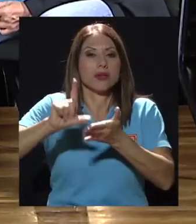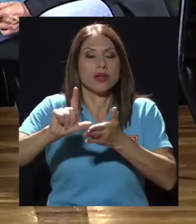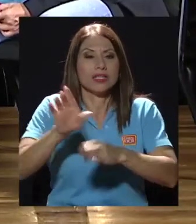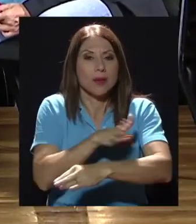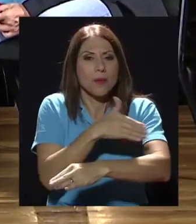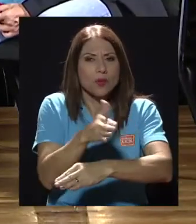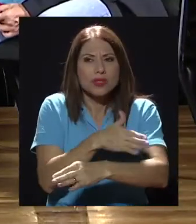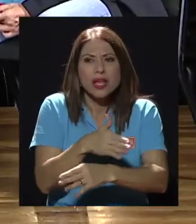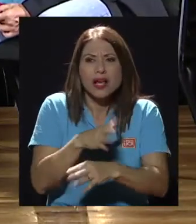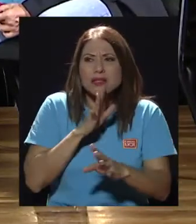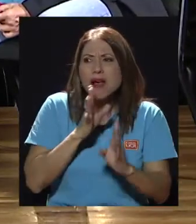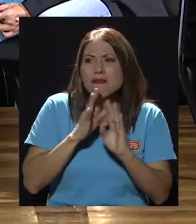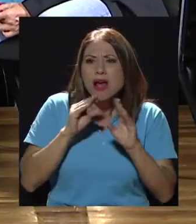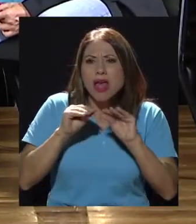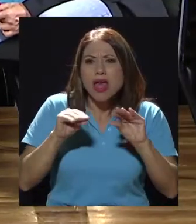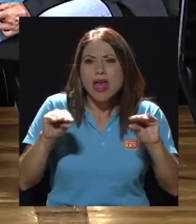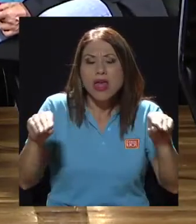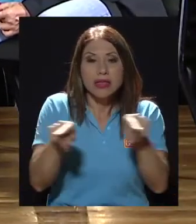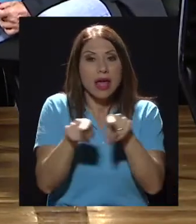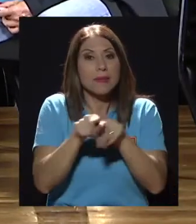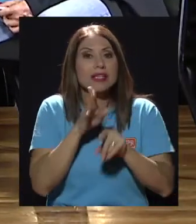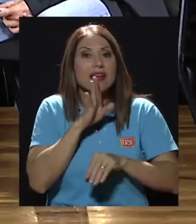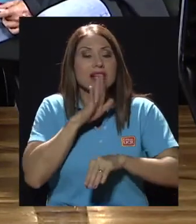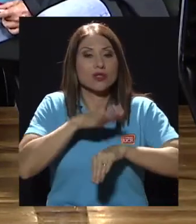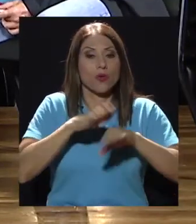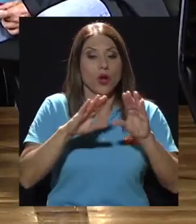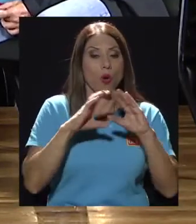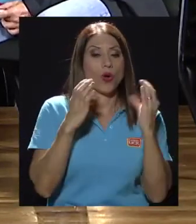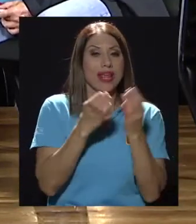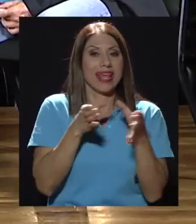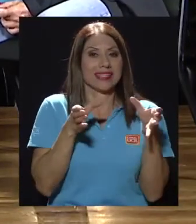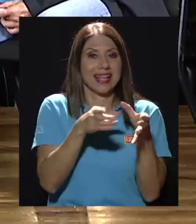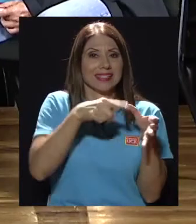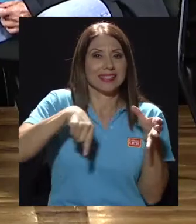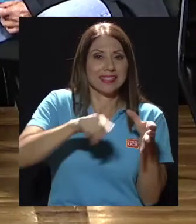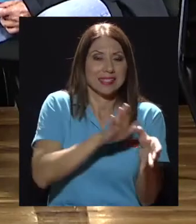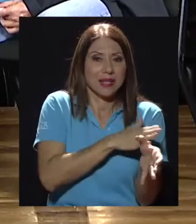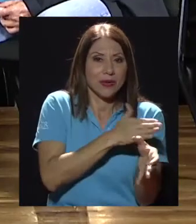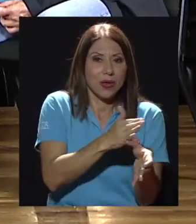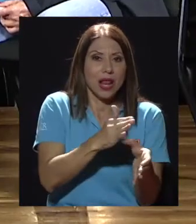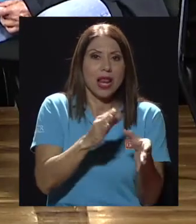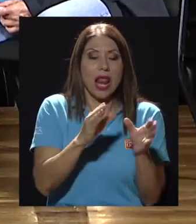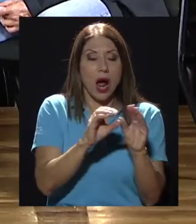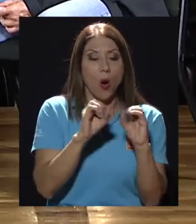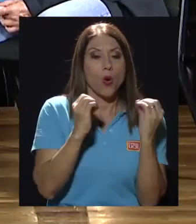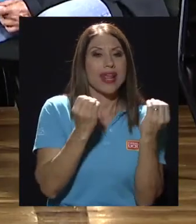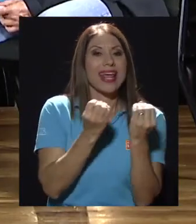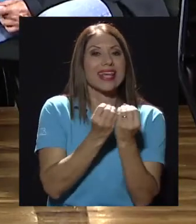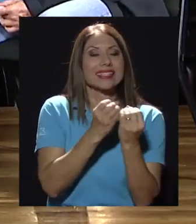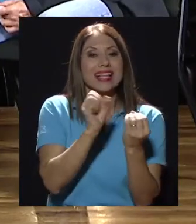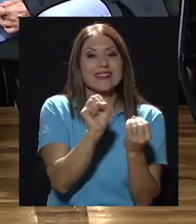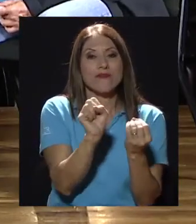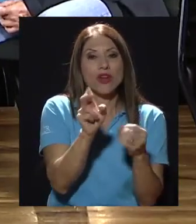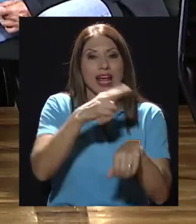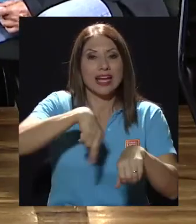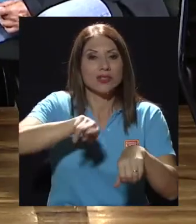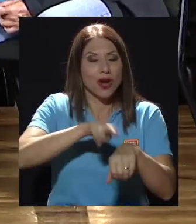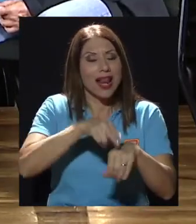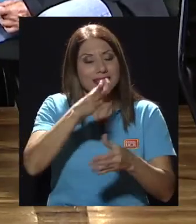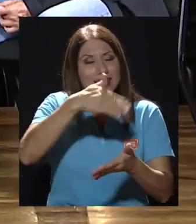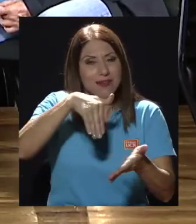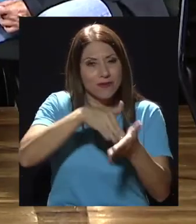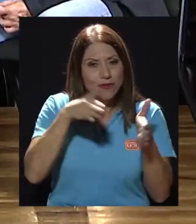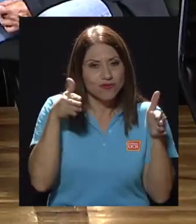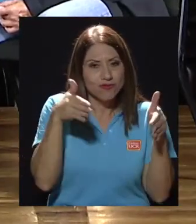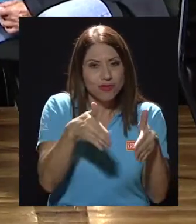que hay una enorme cantidad de orquestas en relación al país. Tenemos uh-huh. la Orquesta Sinfónica Nacional, por supuesto, que es el epicentro sinfónico del país, pero están profesionales de la